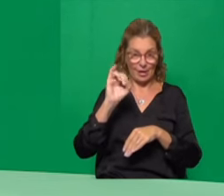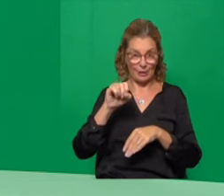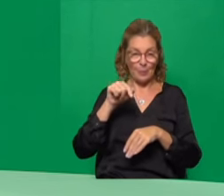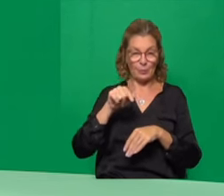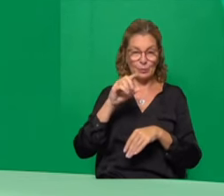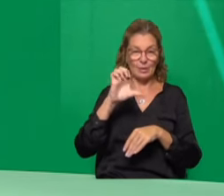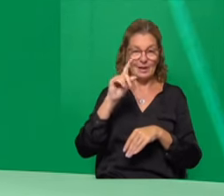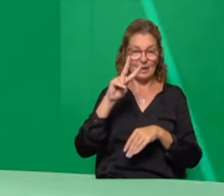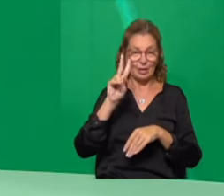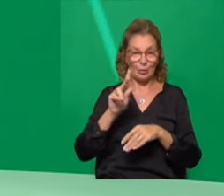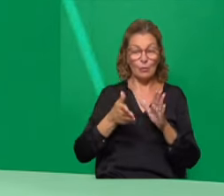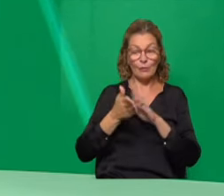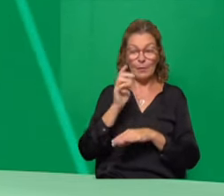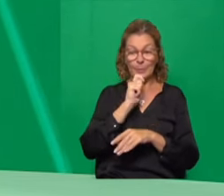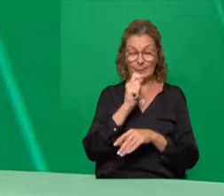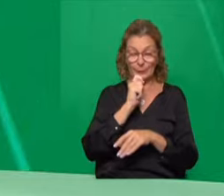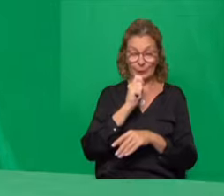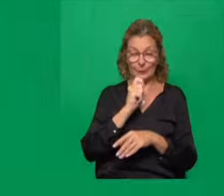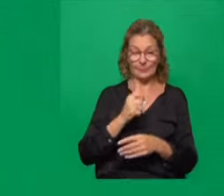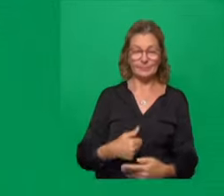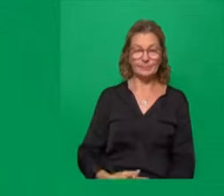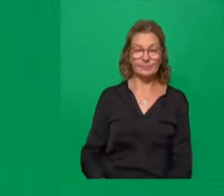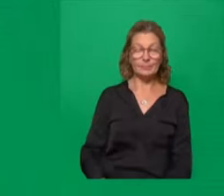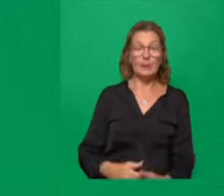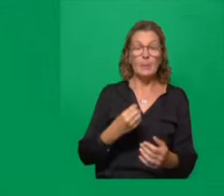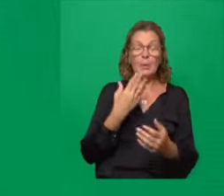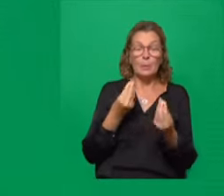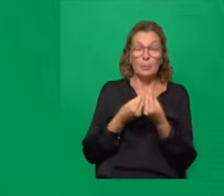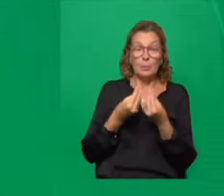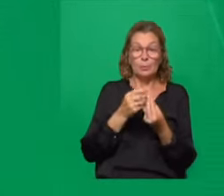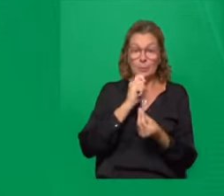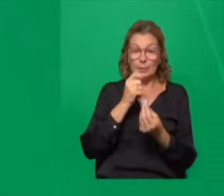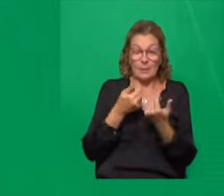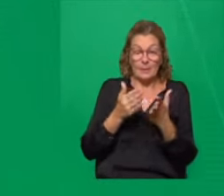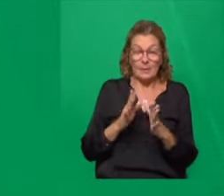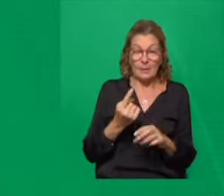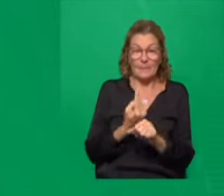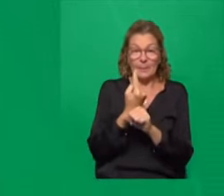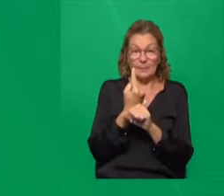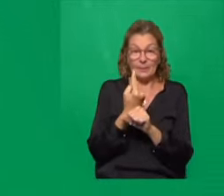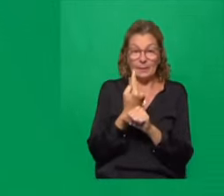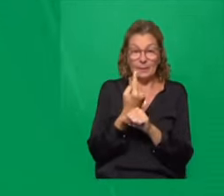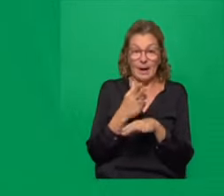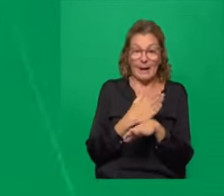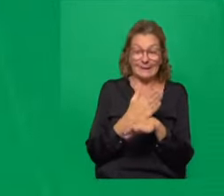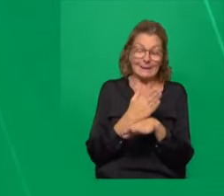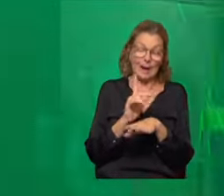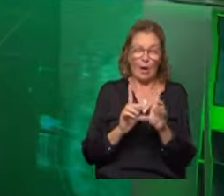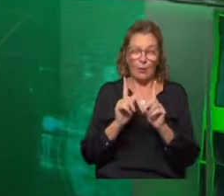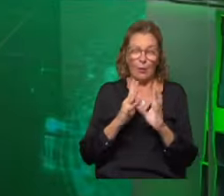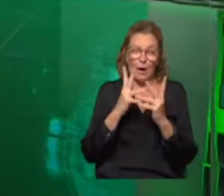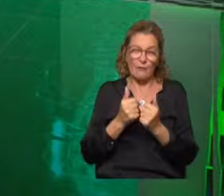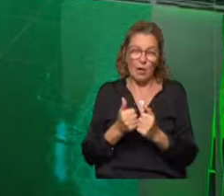uniradio.edu.uy. Salimos del estudio, Martín. Claro, porque hay mucho móvil de arranque. El primero es preelectoral, de alguna manera, o